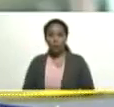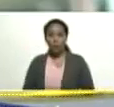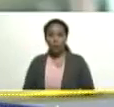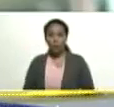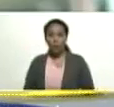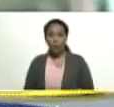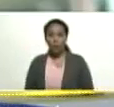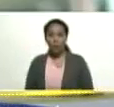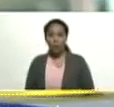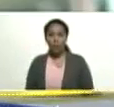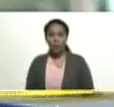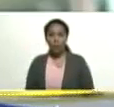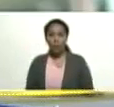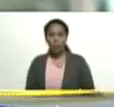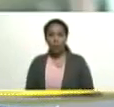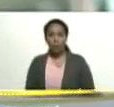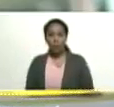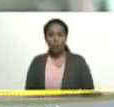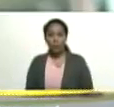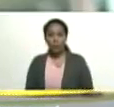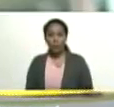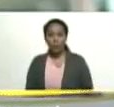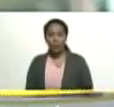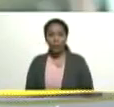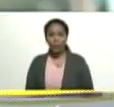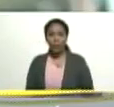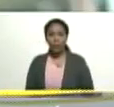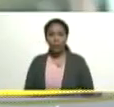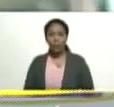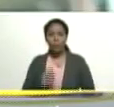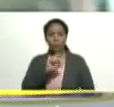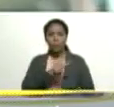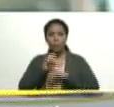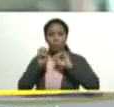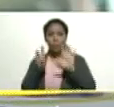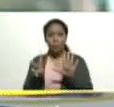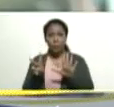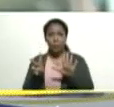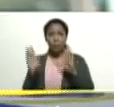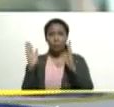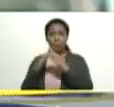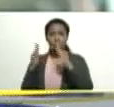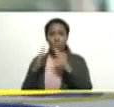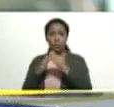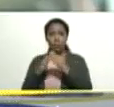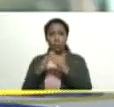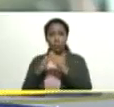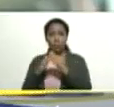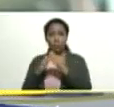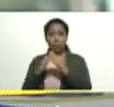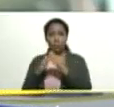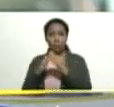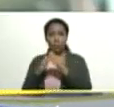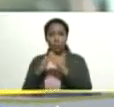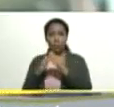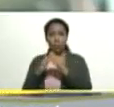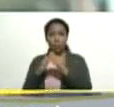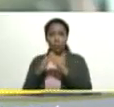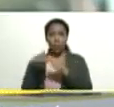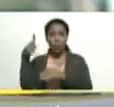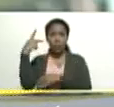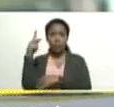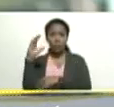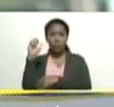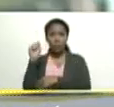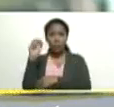Bocosí. Decimoséptimo puesto. Hacienda Luguna Coffee Estate, parroquia